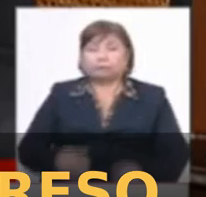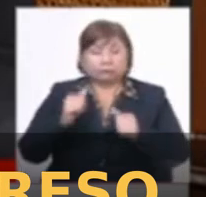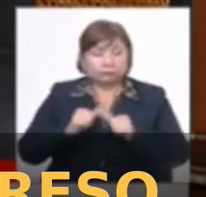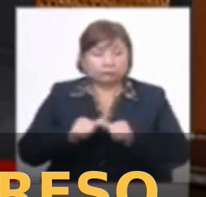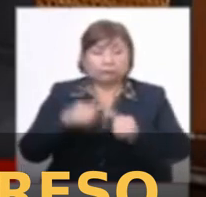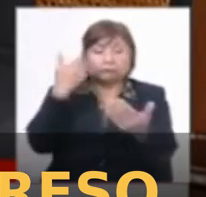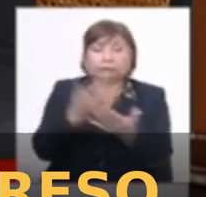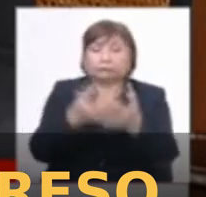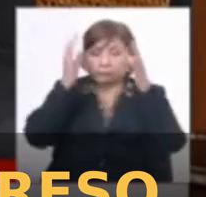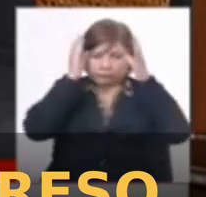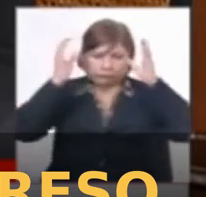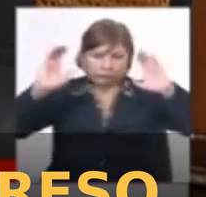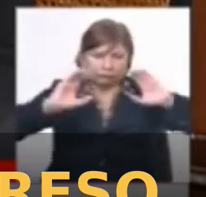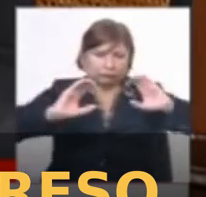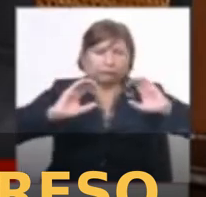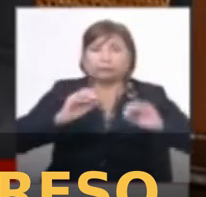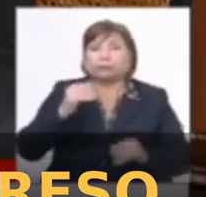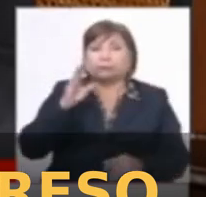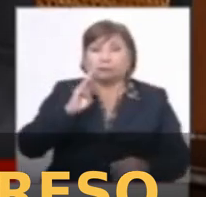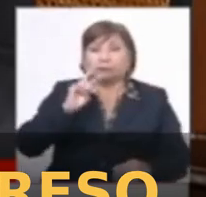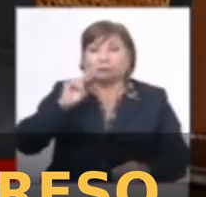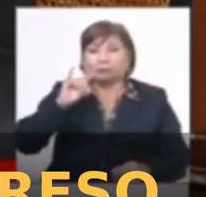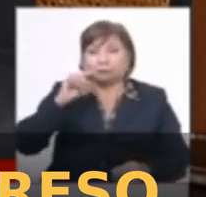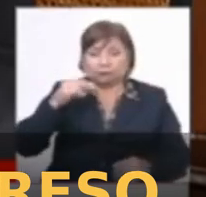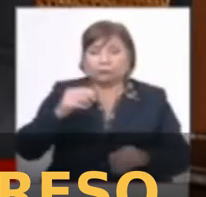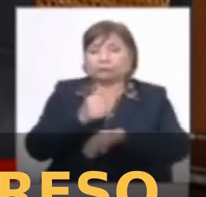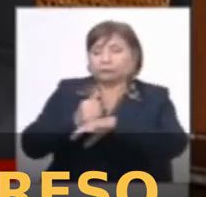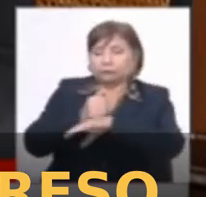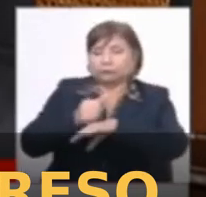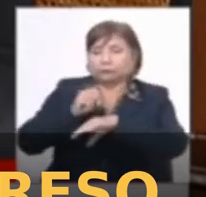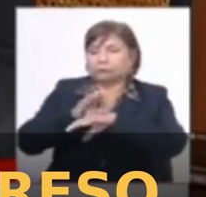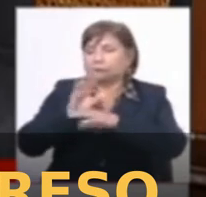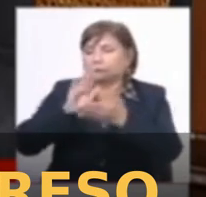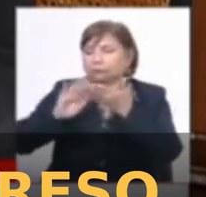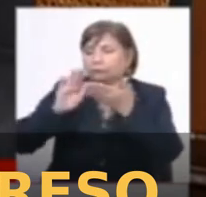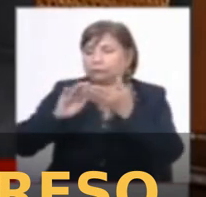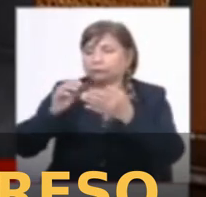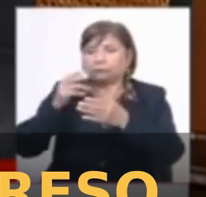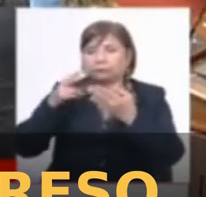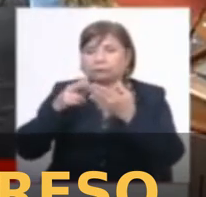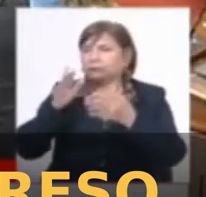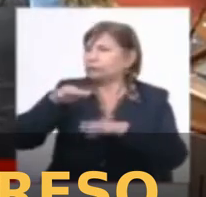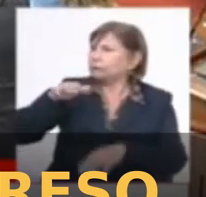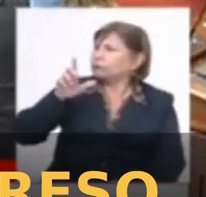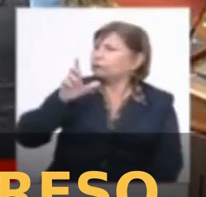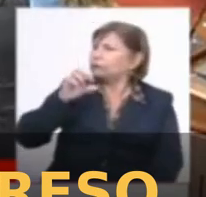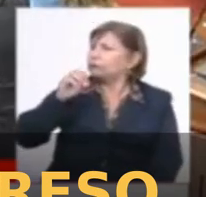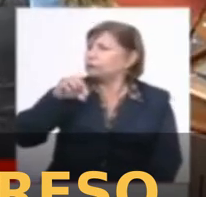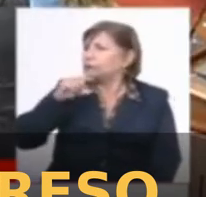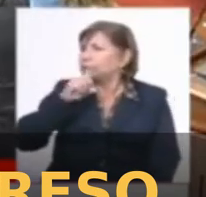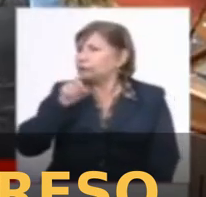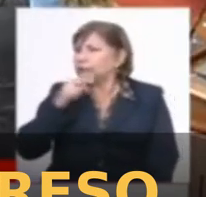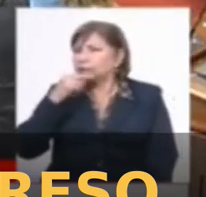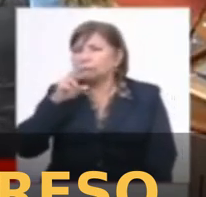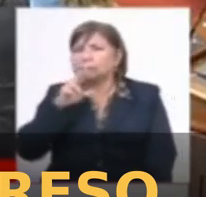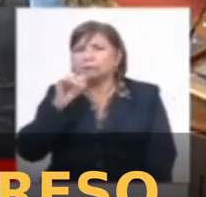llegaron a un acuerdo en el cual Bruno Pacheco iba a ser asesor. Disculpe que le interrumpa. Señora López, usted habla del